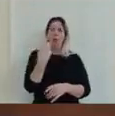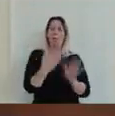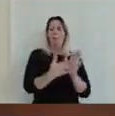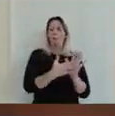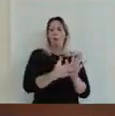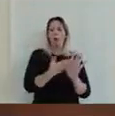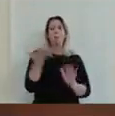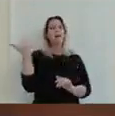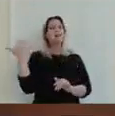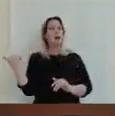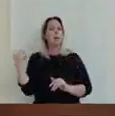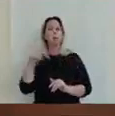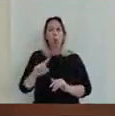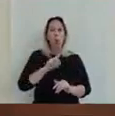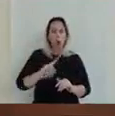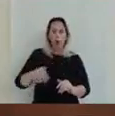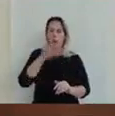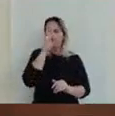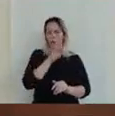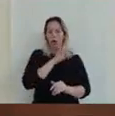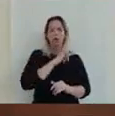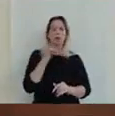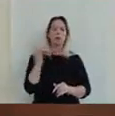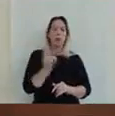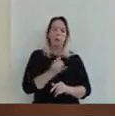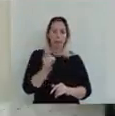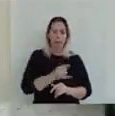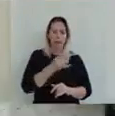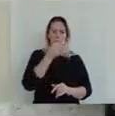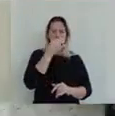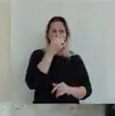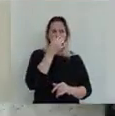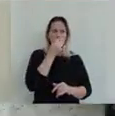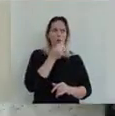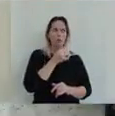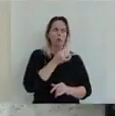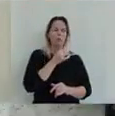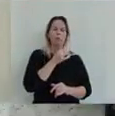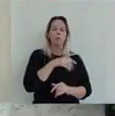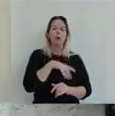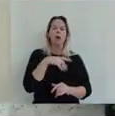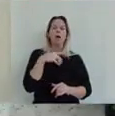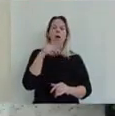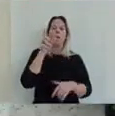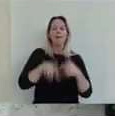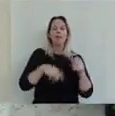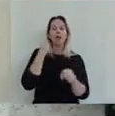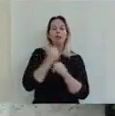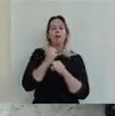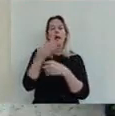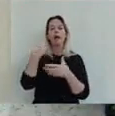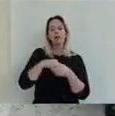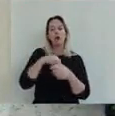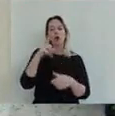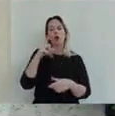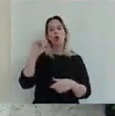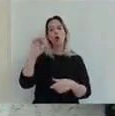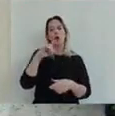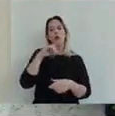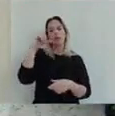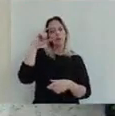IE. Los choferes lo único que hicieron, no tuvieron respuesta del municipio ante esa, la situación de